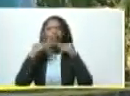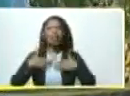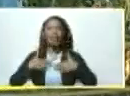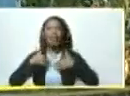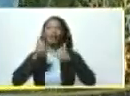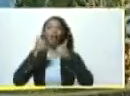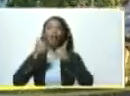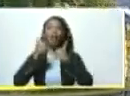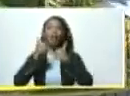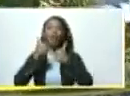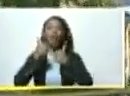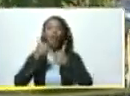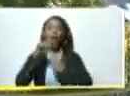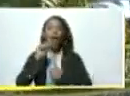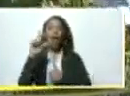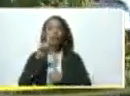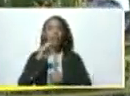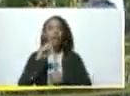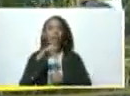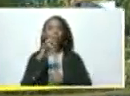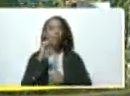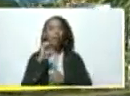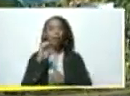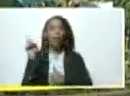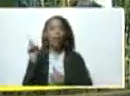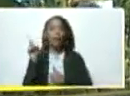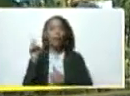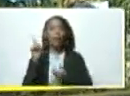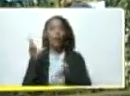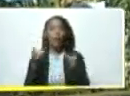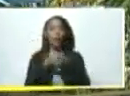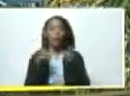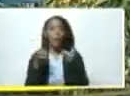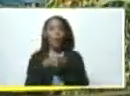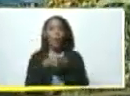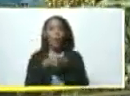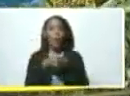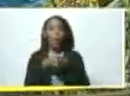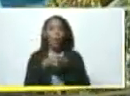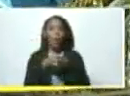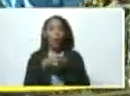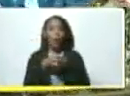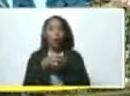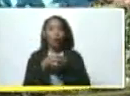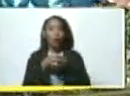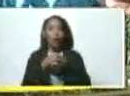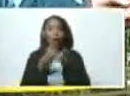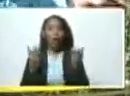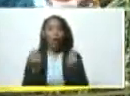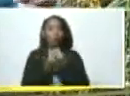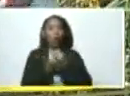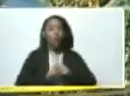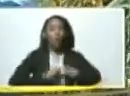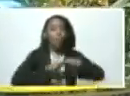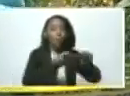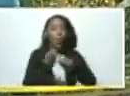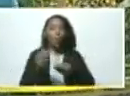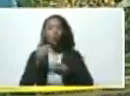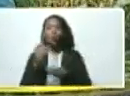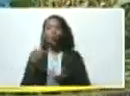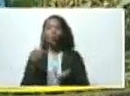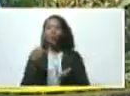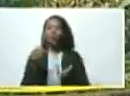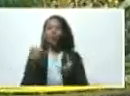Allende, de los comités, de las juntas de abastecimiento, pero también tenía un nombre de comité